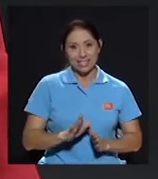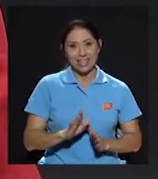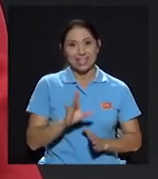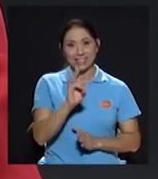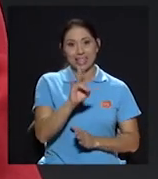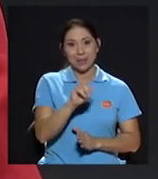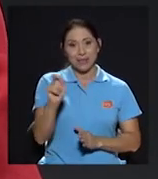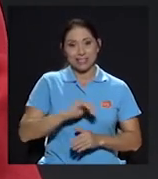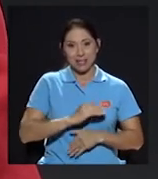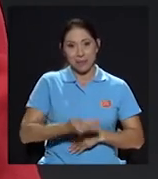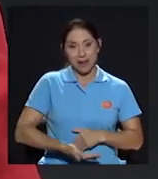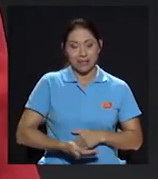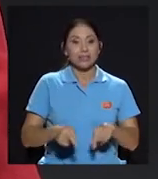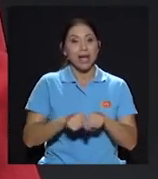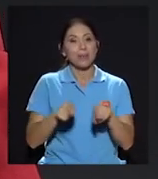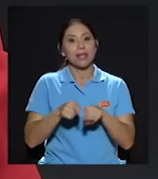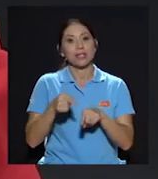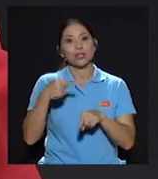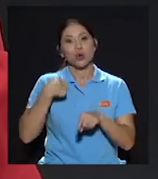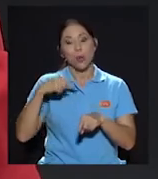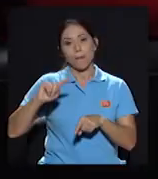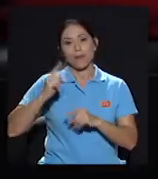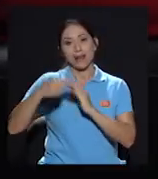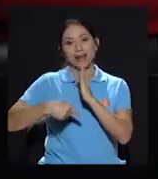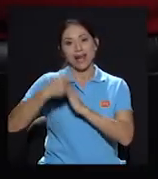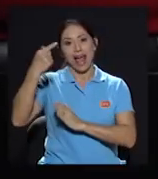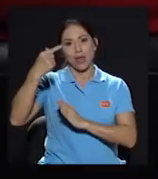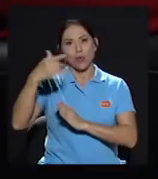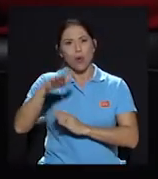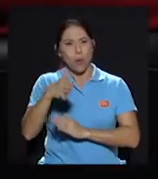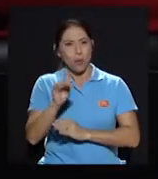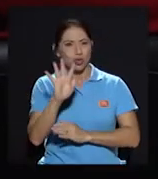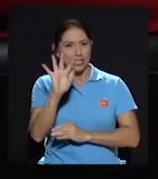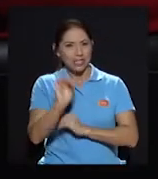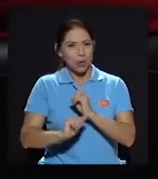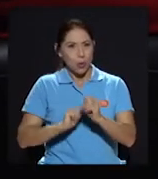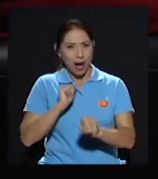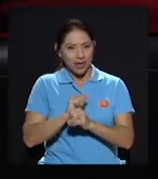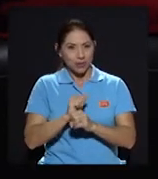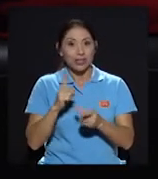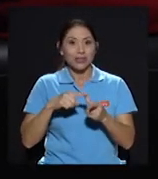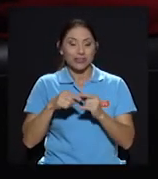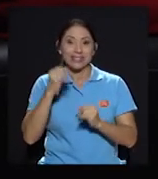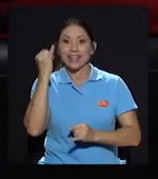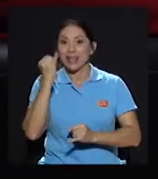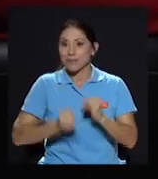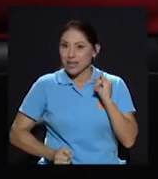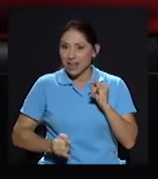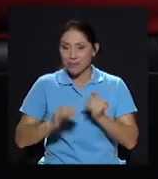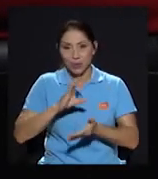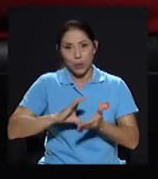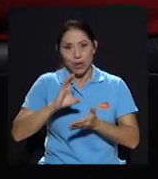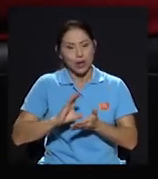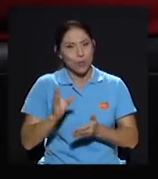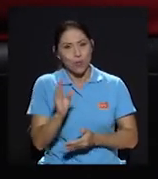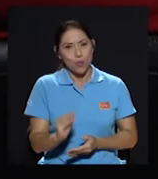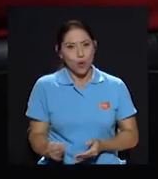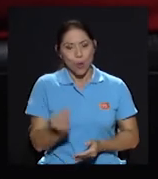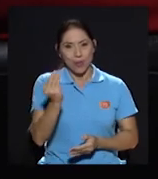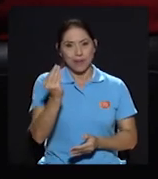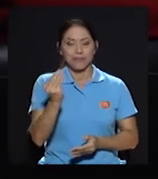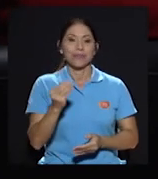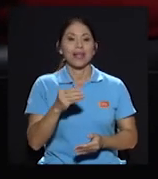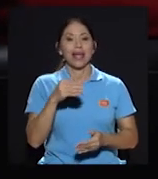que entre como de 5 años a primer grado y por supuesto terminé muy joven el colegio estudio